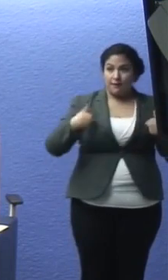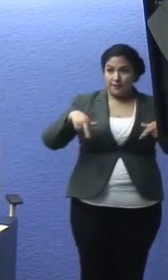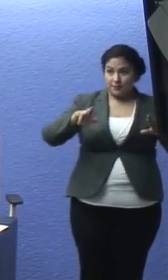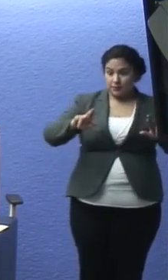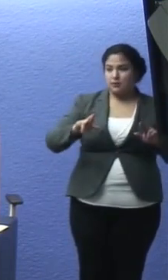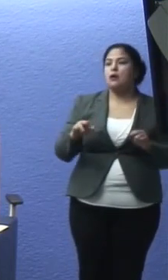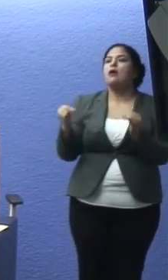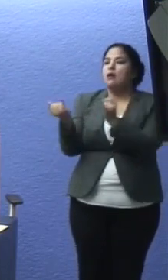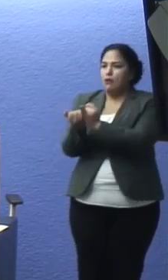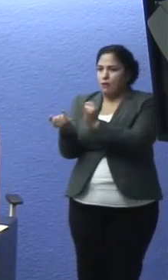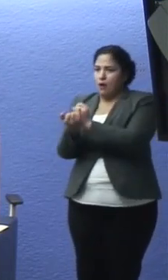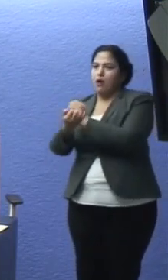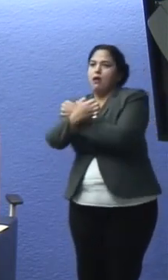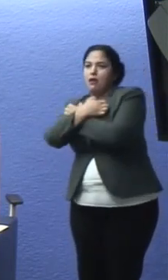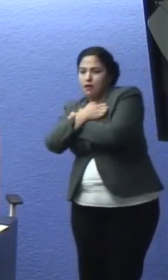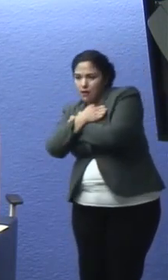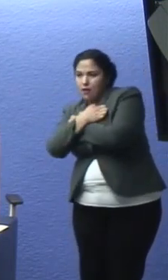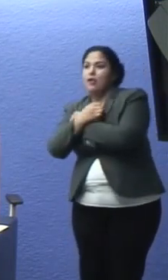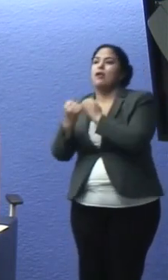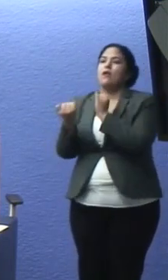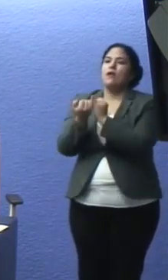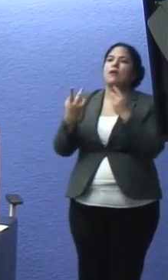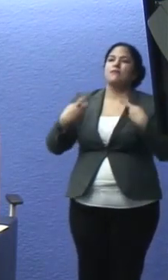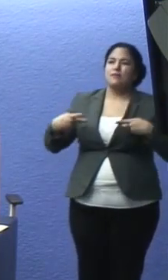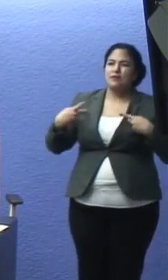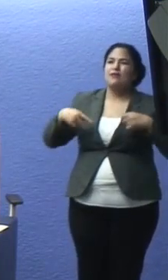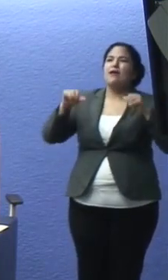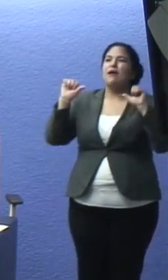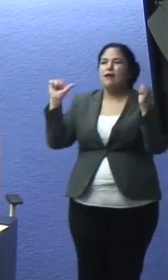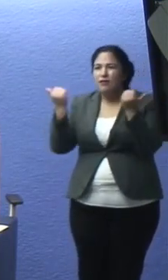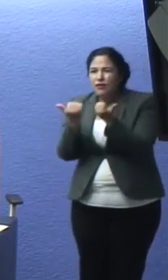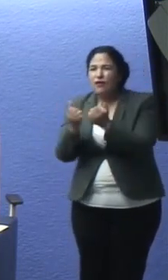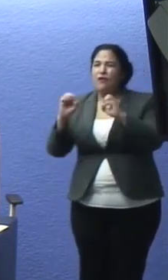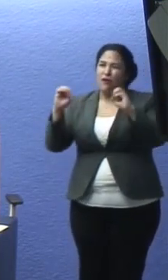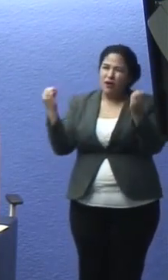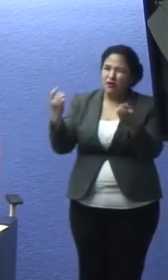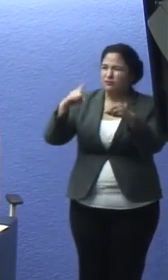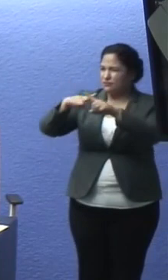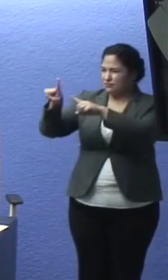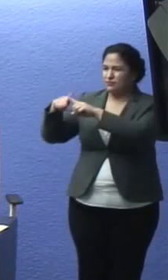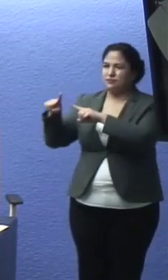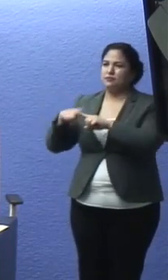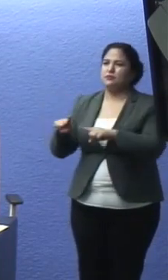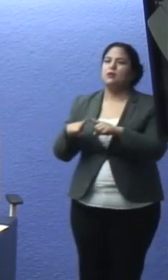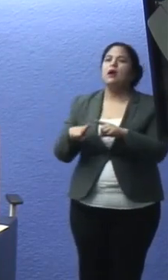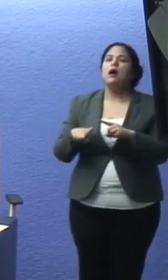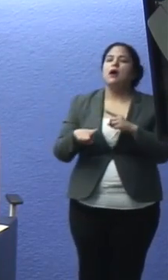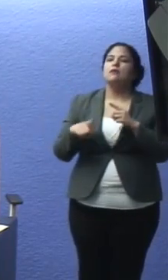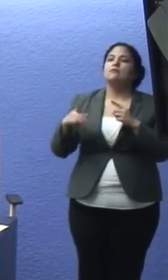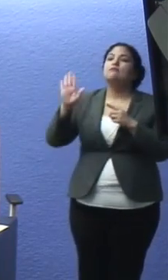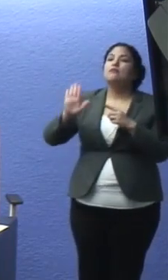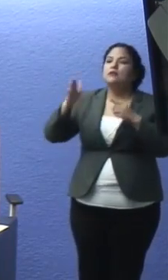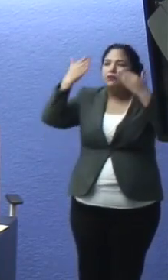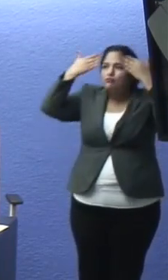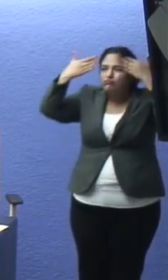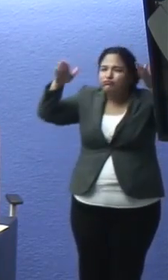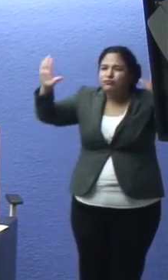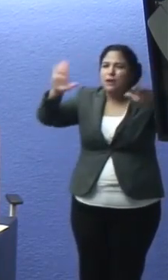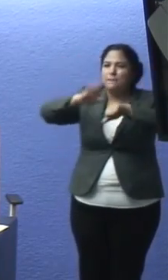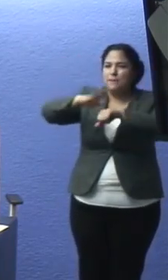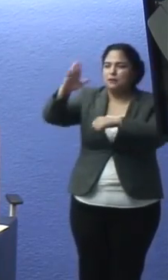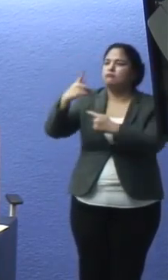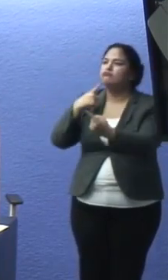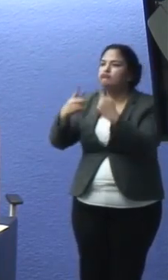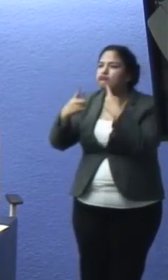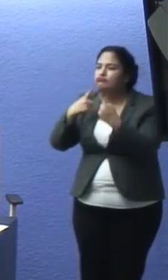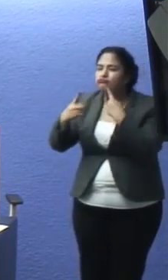con la academia y junto con el activismo, podamos tejer otra forma de conocimiento y que podamos